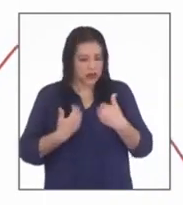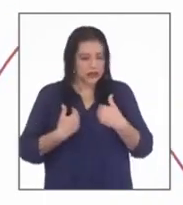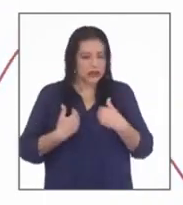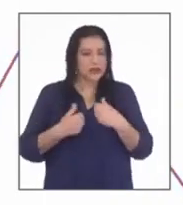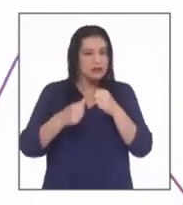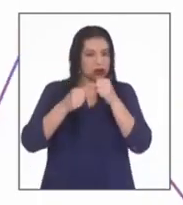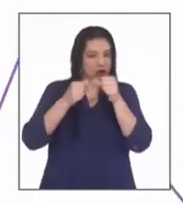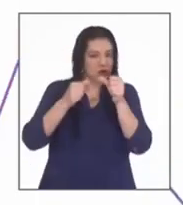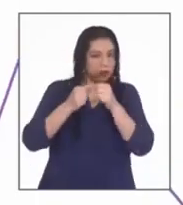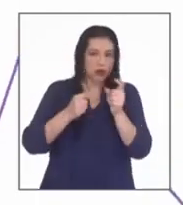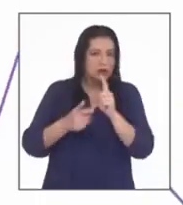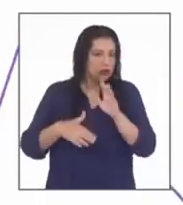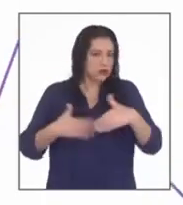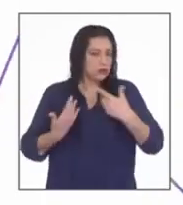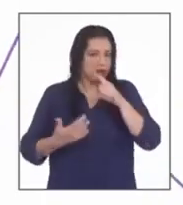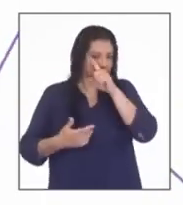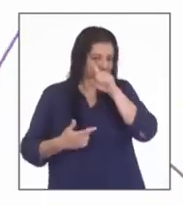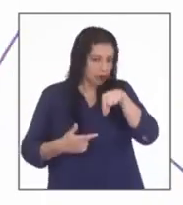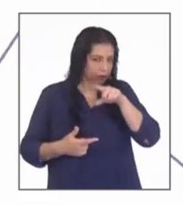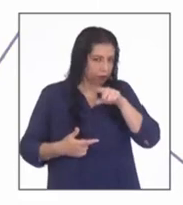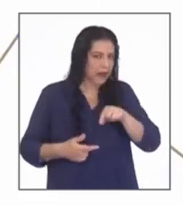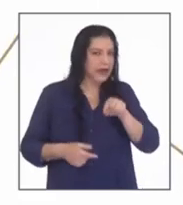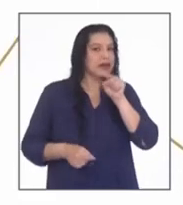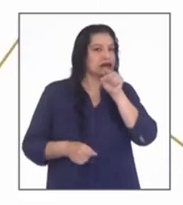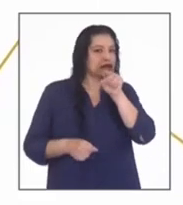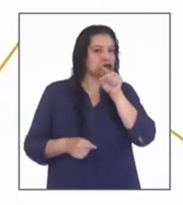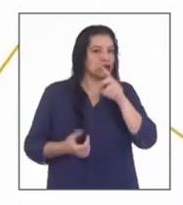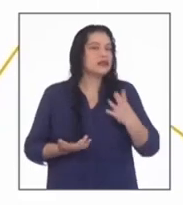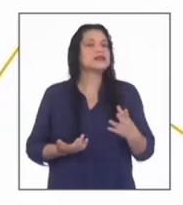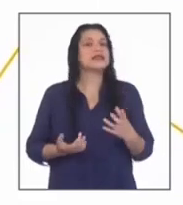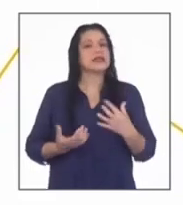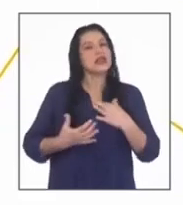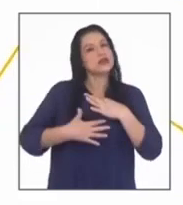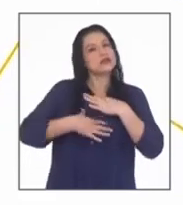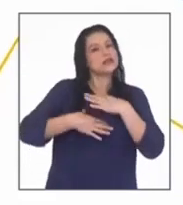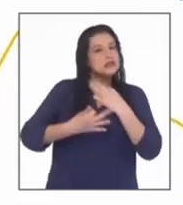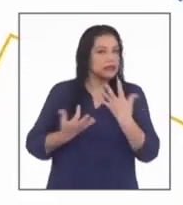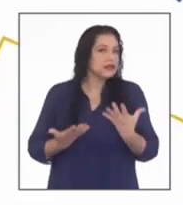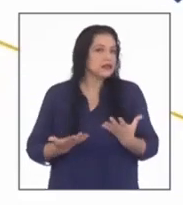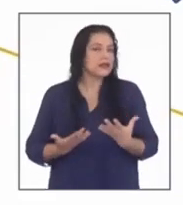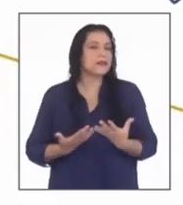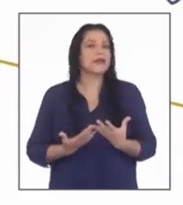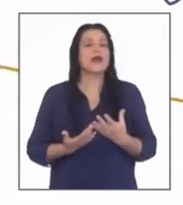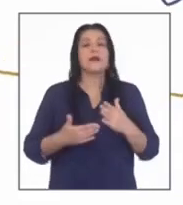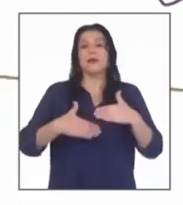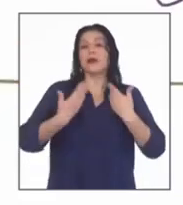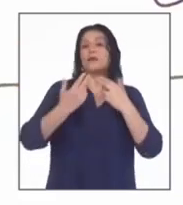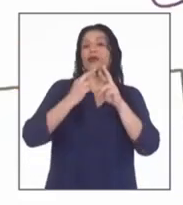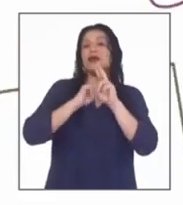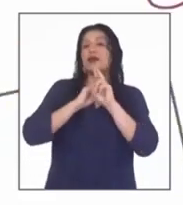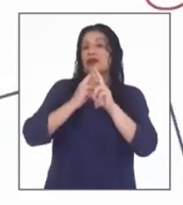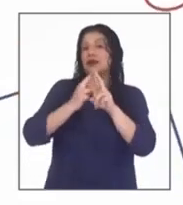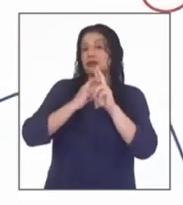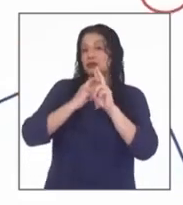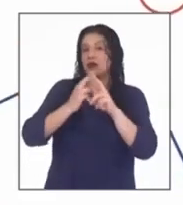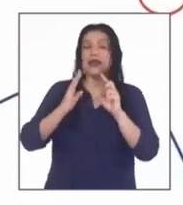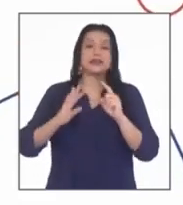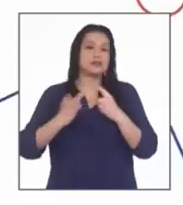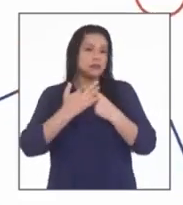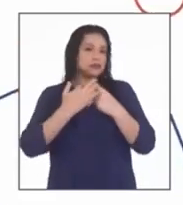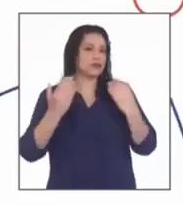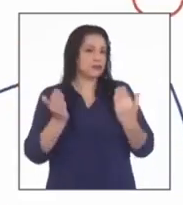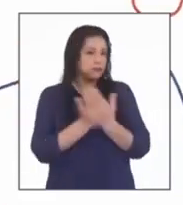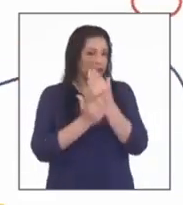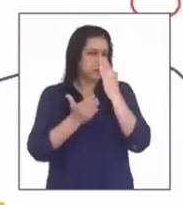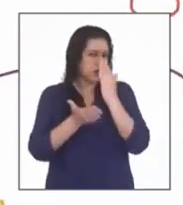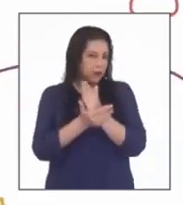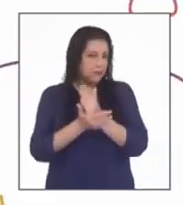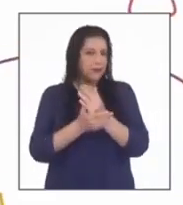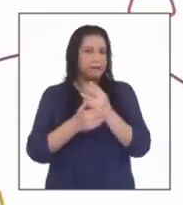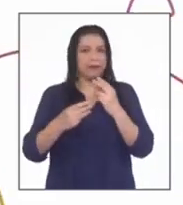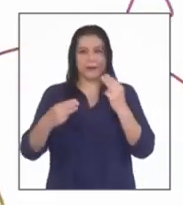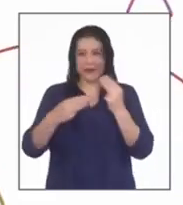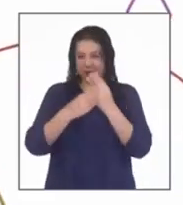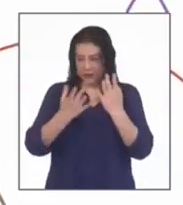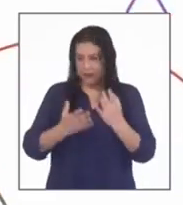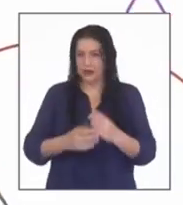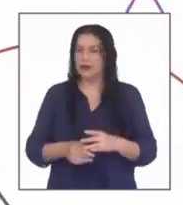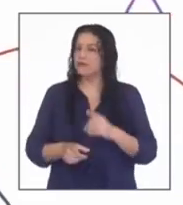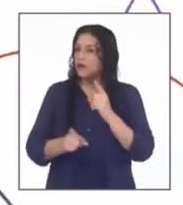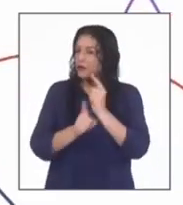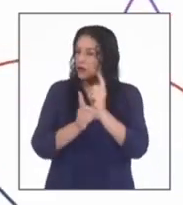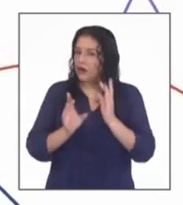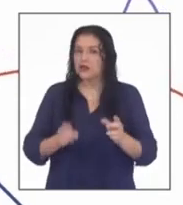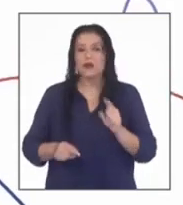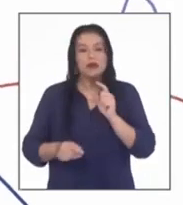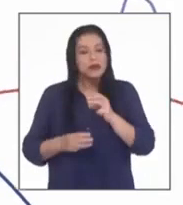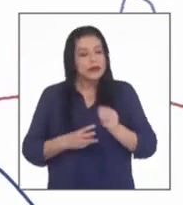sin simplificar son precisamente aquellas que nos interesan para dar respuesta a la situación. Así es. Y de